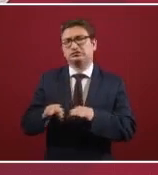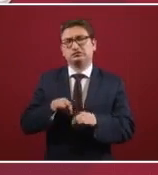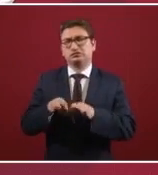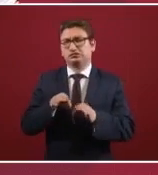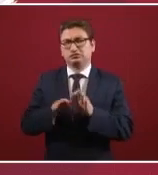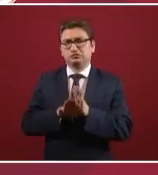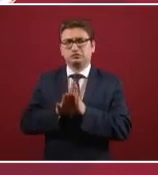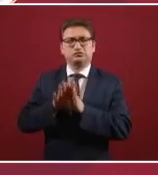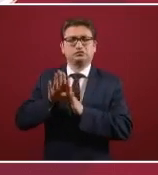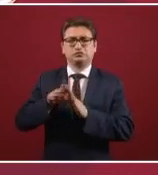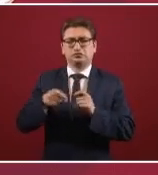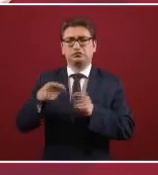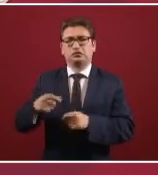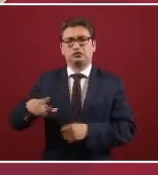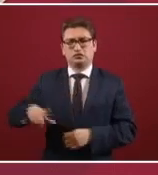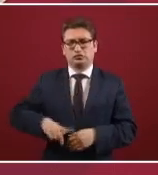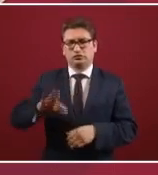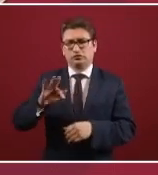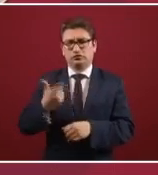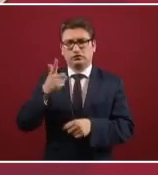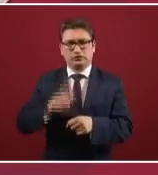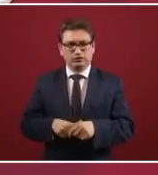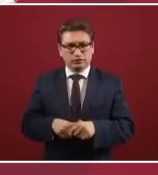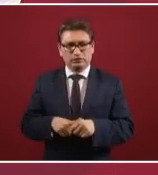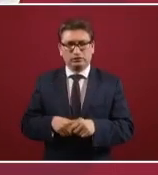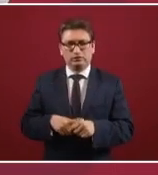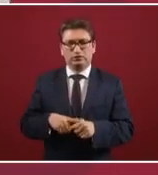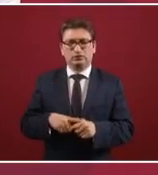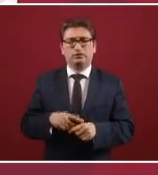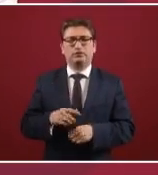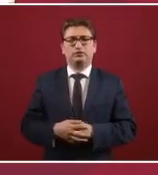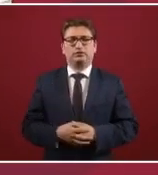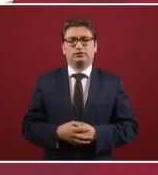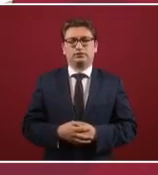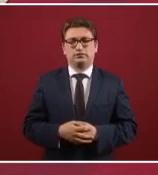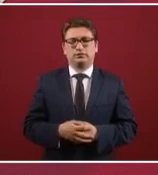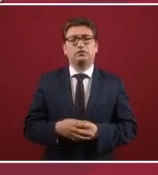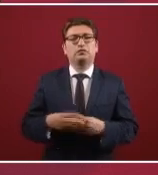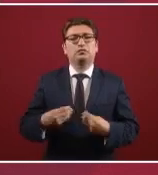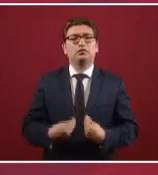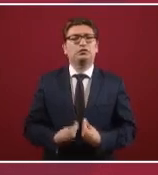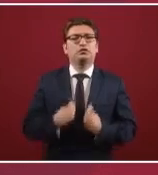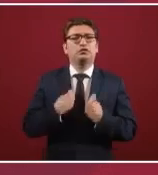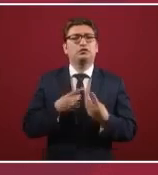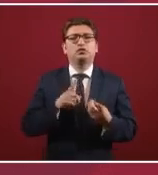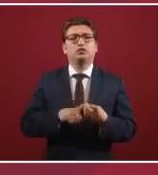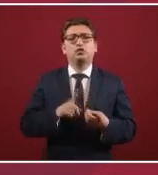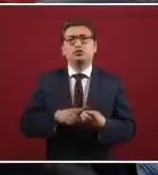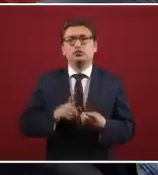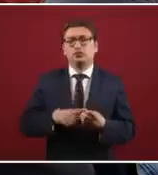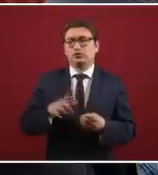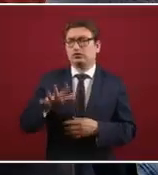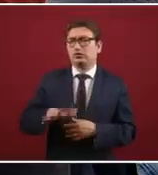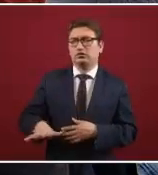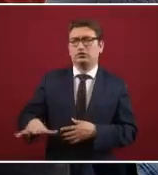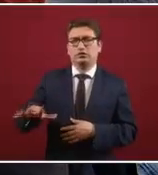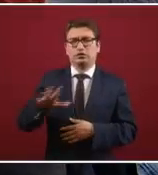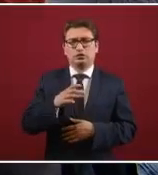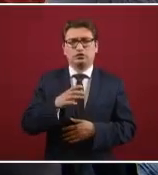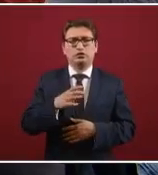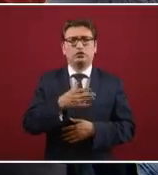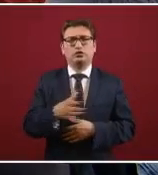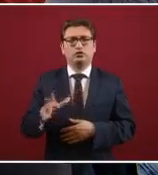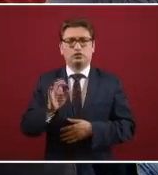brincaban al gobierno federal y en vez de ir a vivir a una colonia de clase media